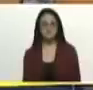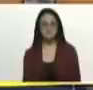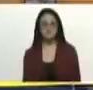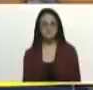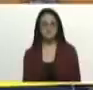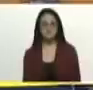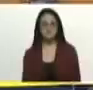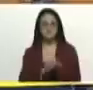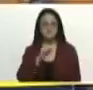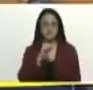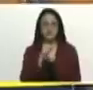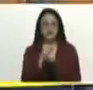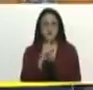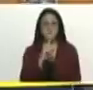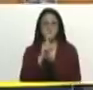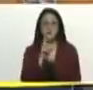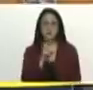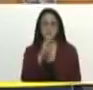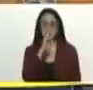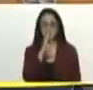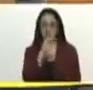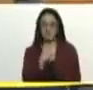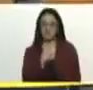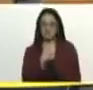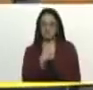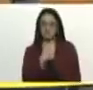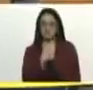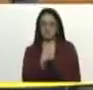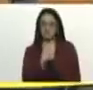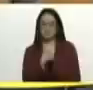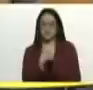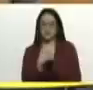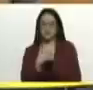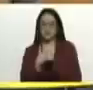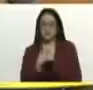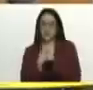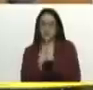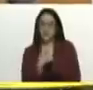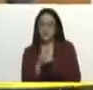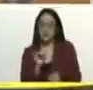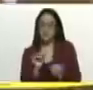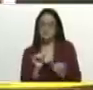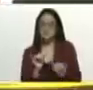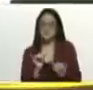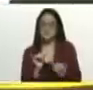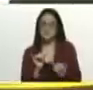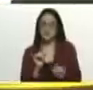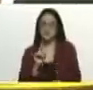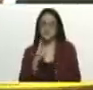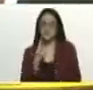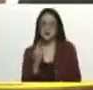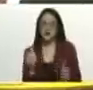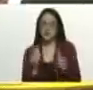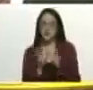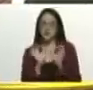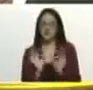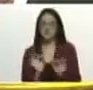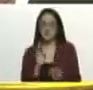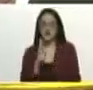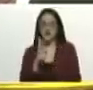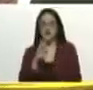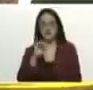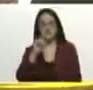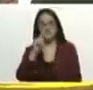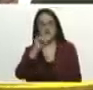a pergunta va dirigida a mim, permíteme dizer lo mesmo. Va a ser minha primeira reunião oficial de los BRICS